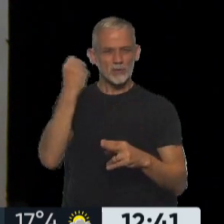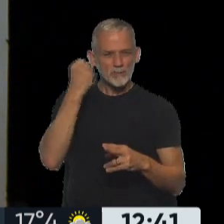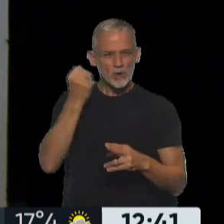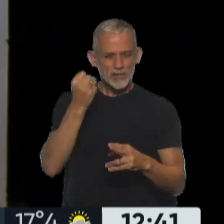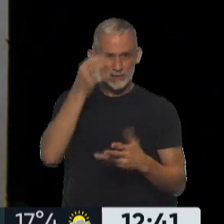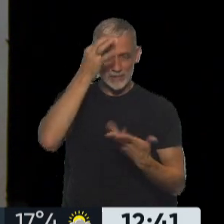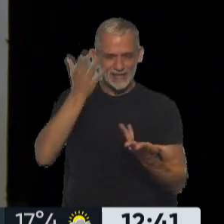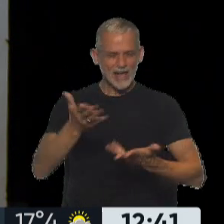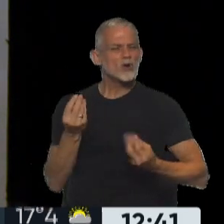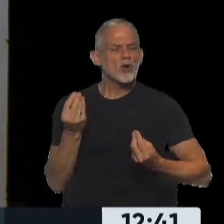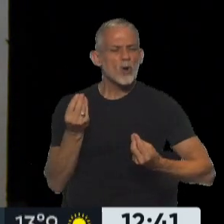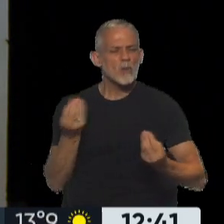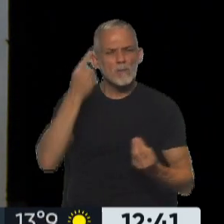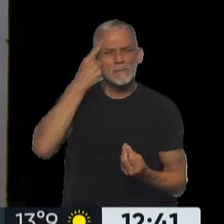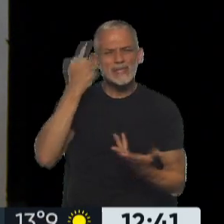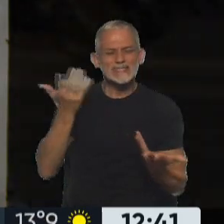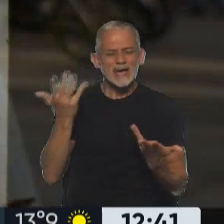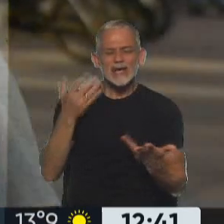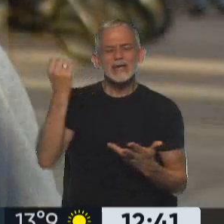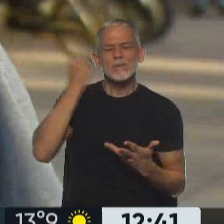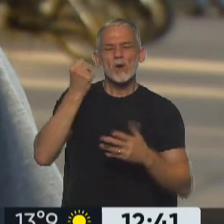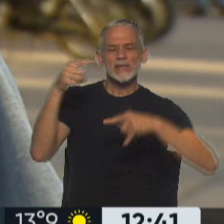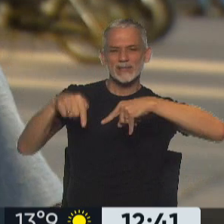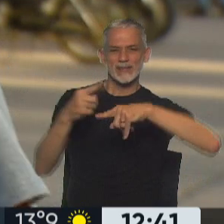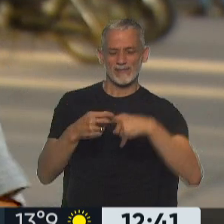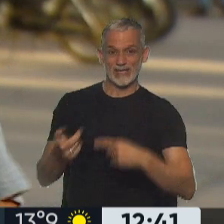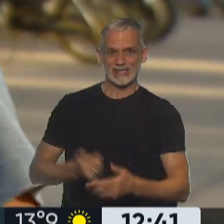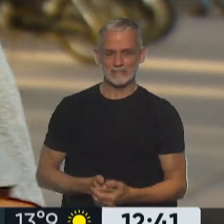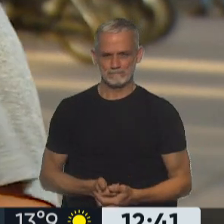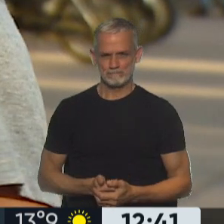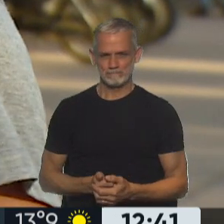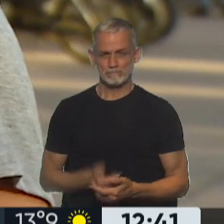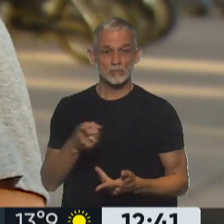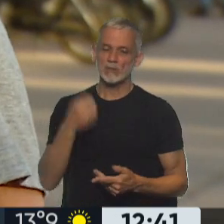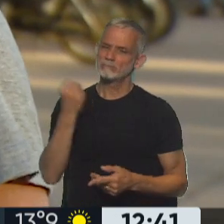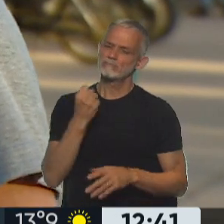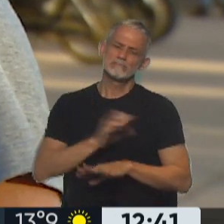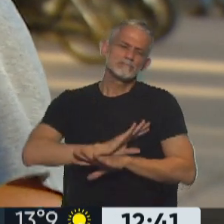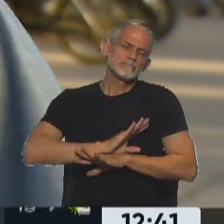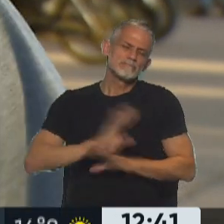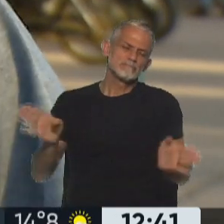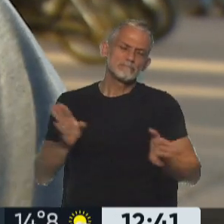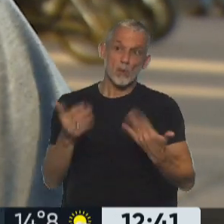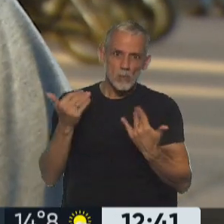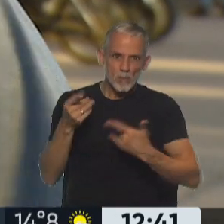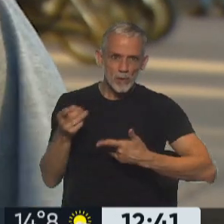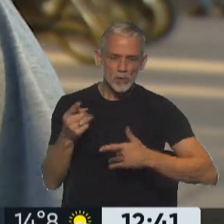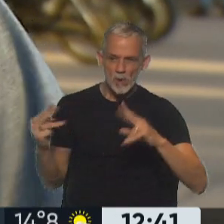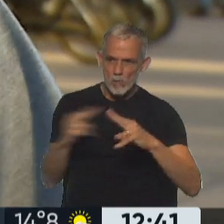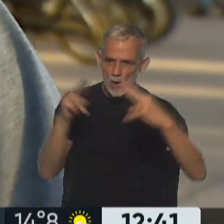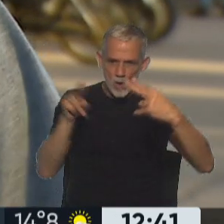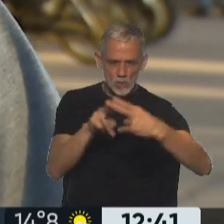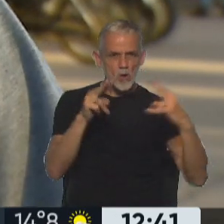para el teatro independiente? ¿Cómo crees vos que es la importancia de esta fiesta? Esto es súper importante porque es la posibilidad de